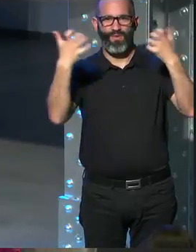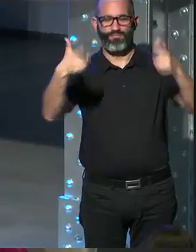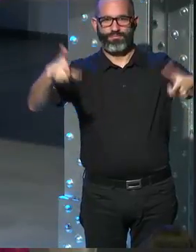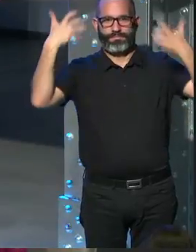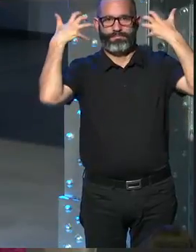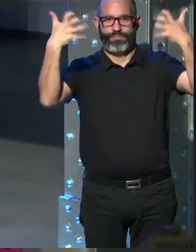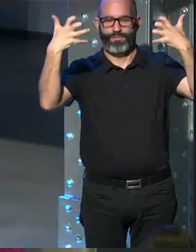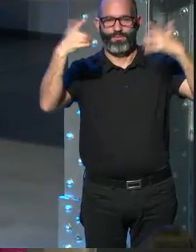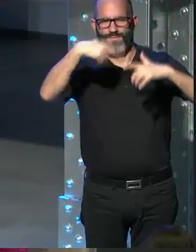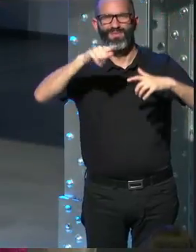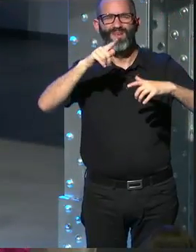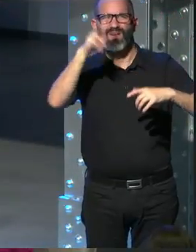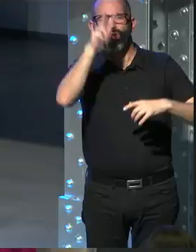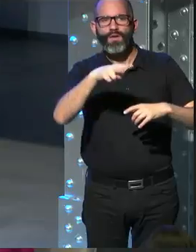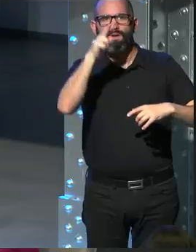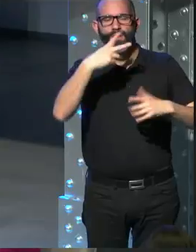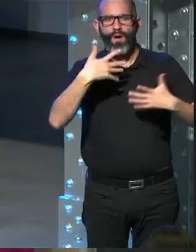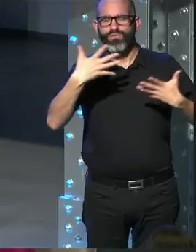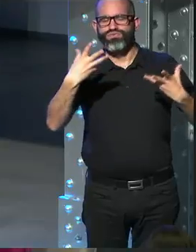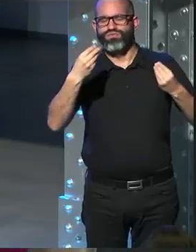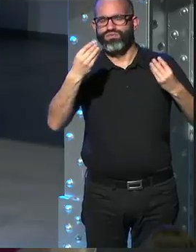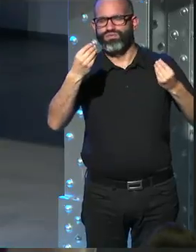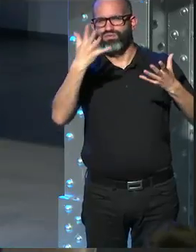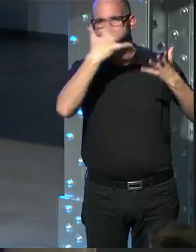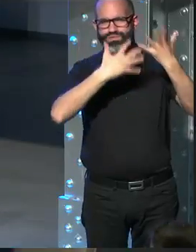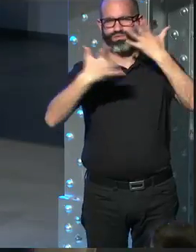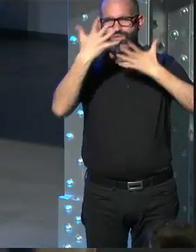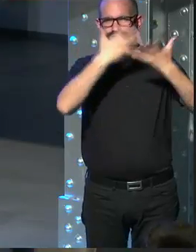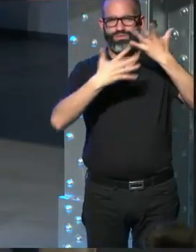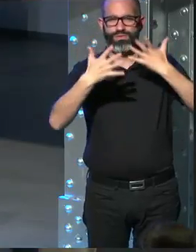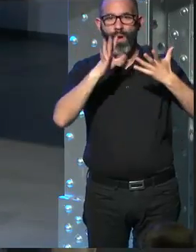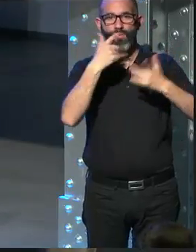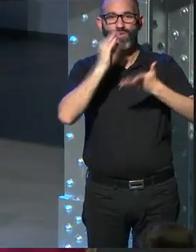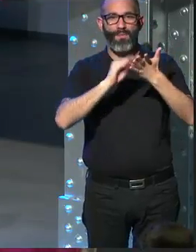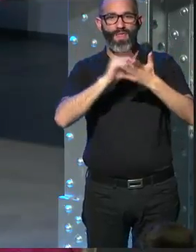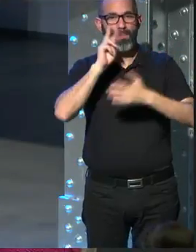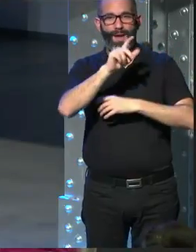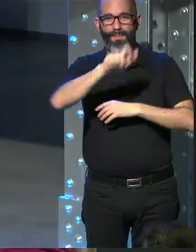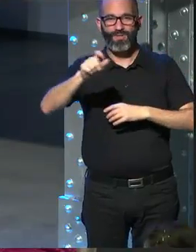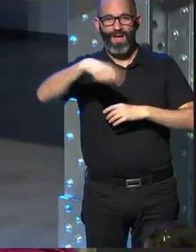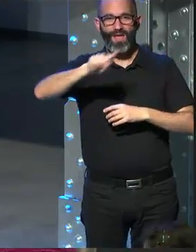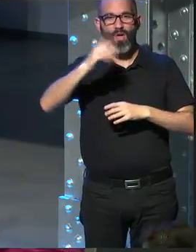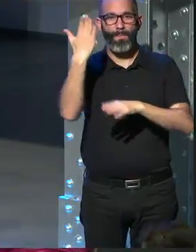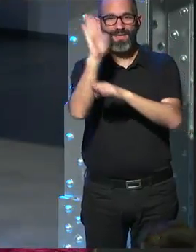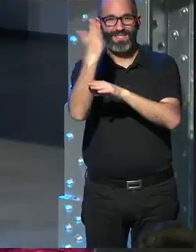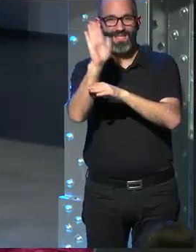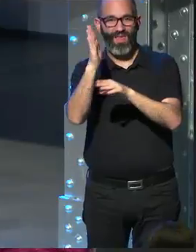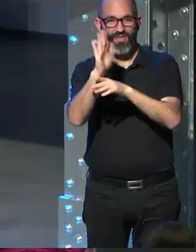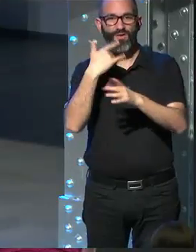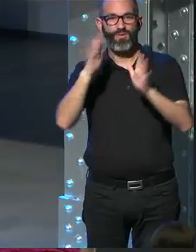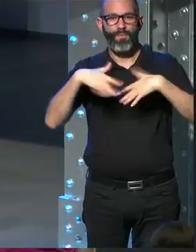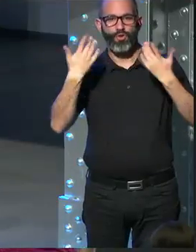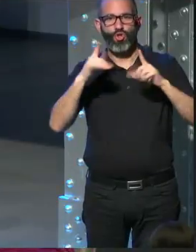información y presentar información incompatible, porque muchas veces una persona ves que está dando una presentación y tiene una diapositiva llena